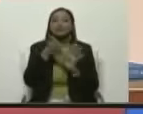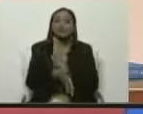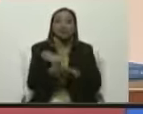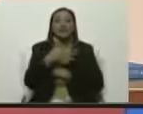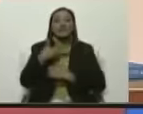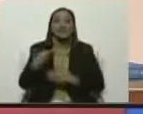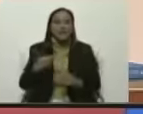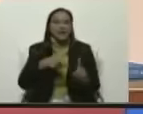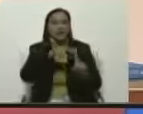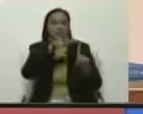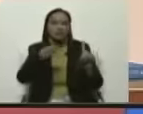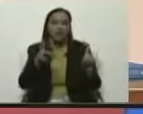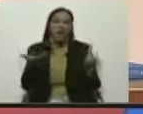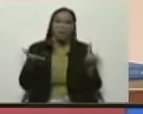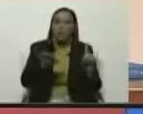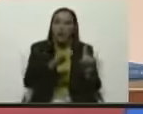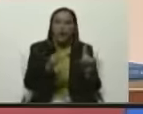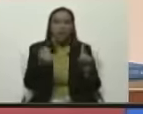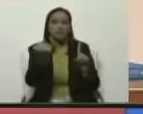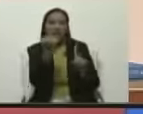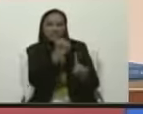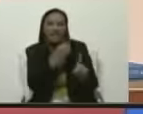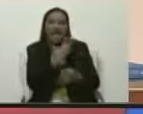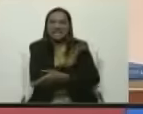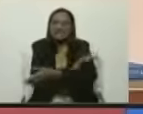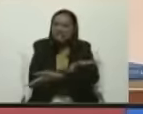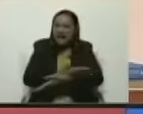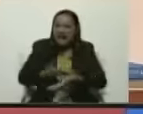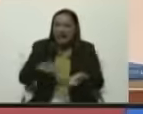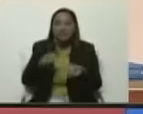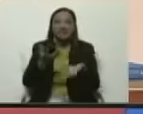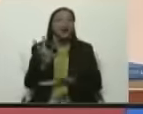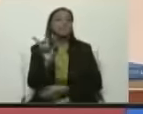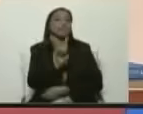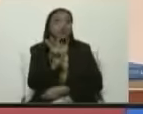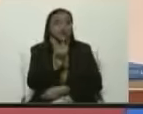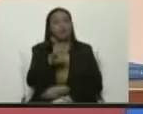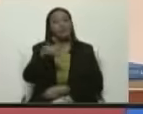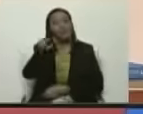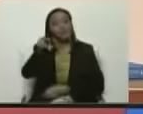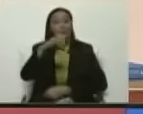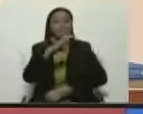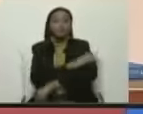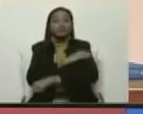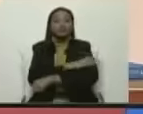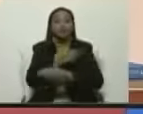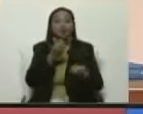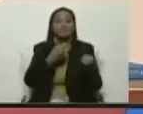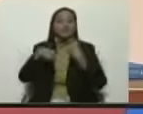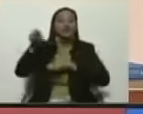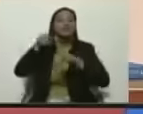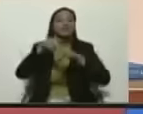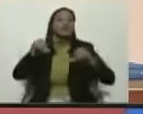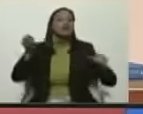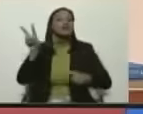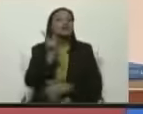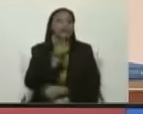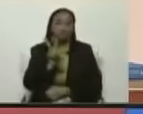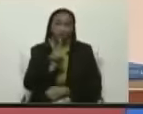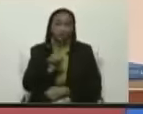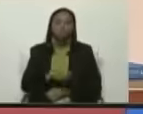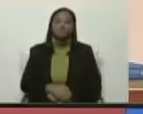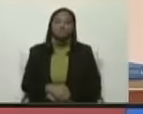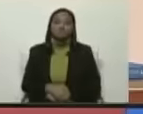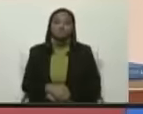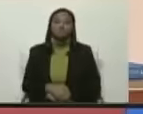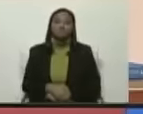sola gota de sangre más por esa oposición vendepatria, por esa oposición violenta, extremista. Con